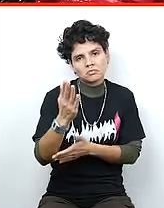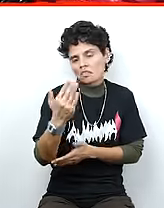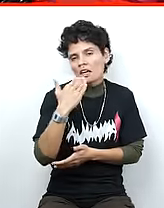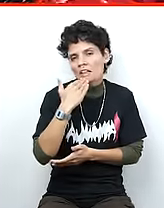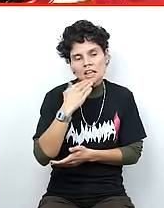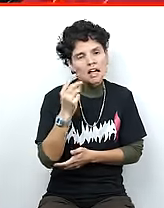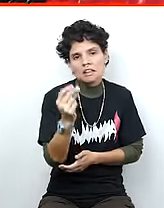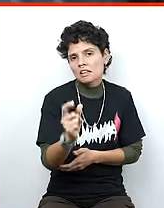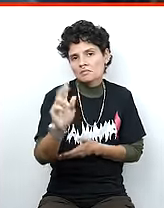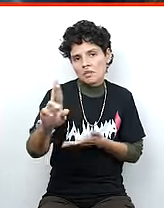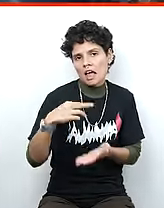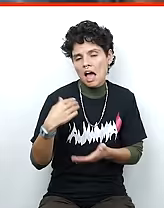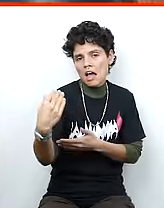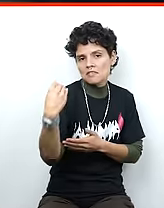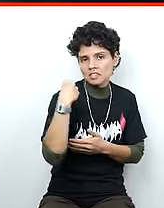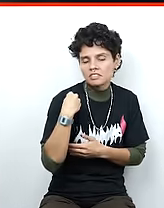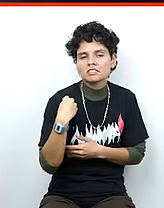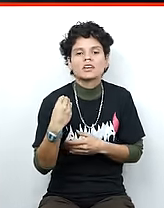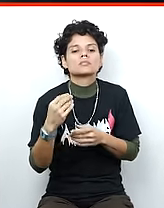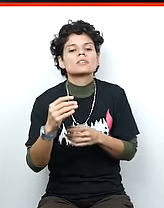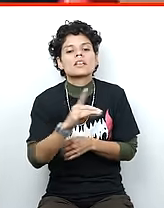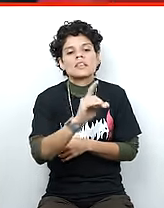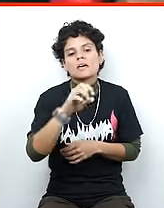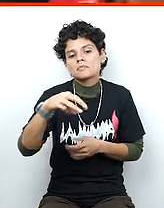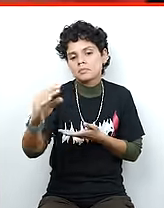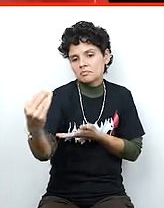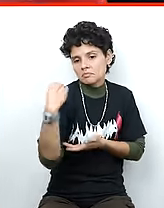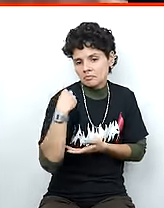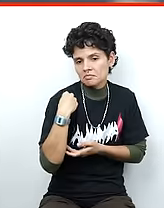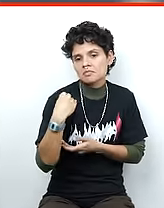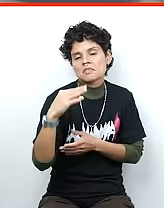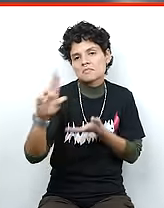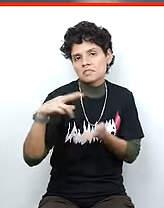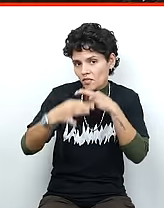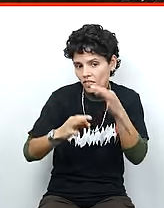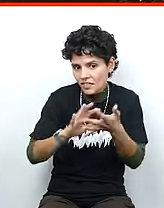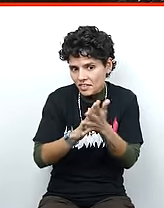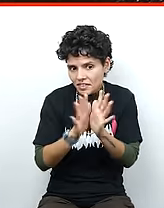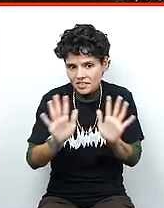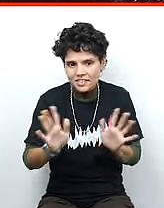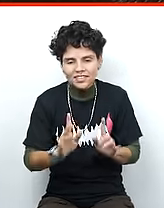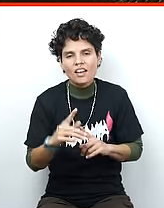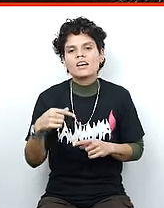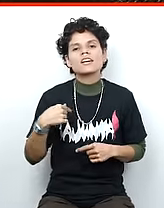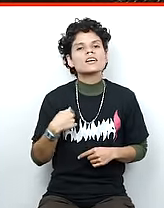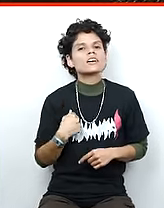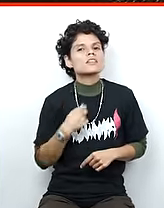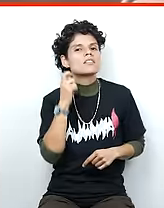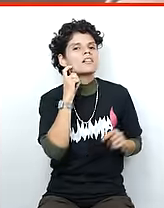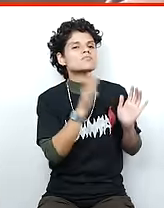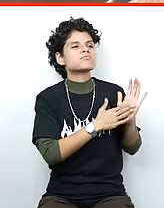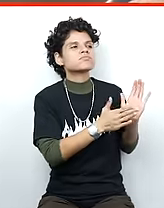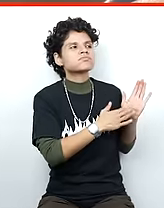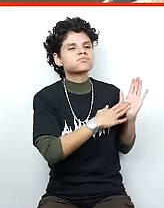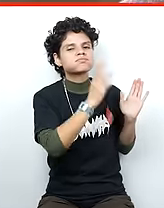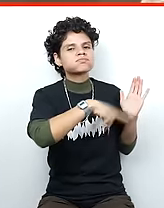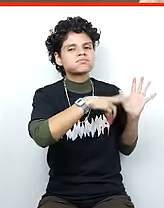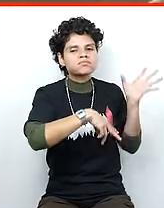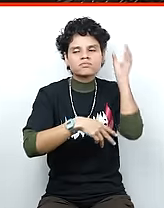Ya. ¿Activo el DM? Inbox. Inbox, sí, XD LOL. Ah. Estuve basado, ¿no?